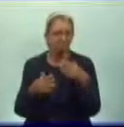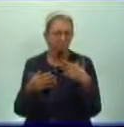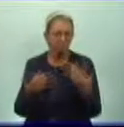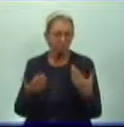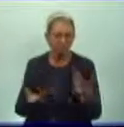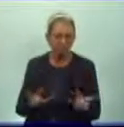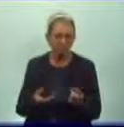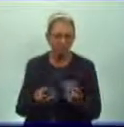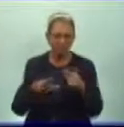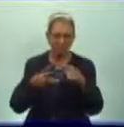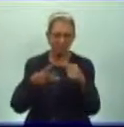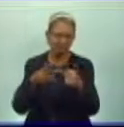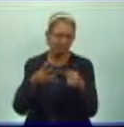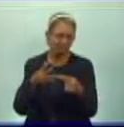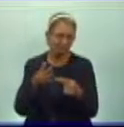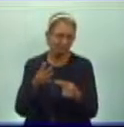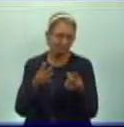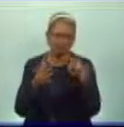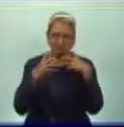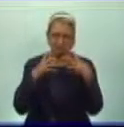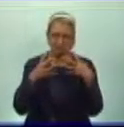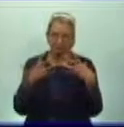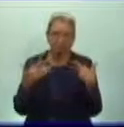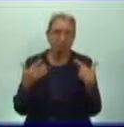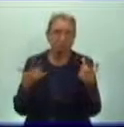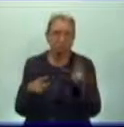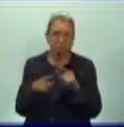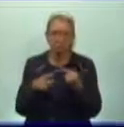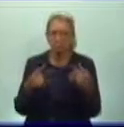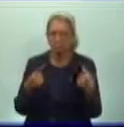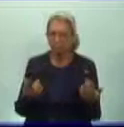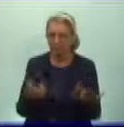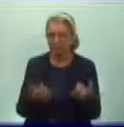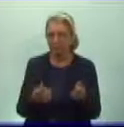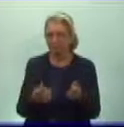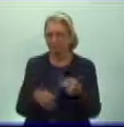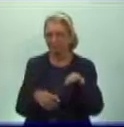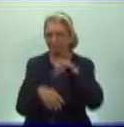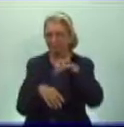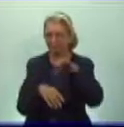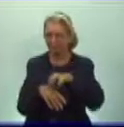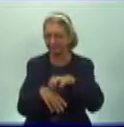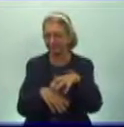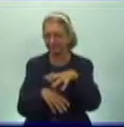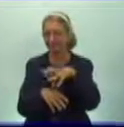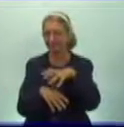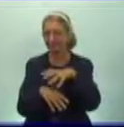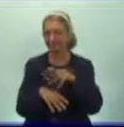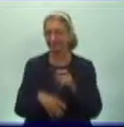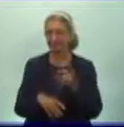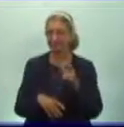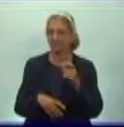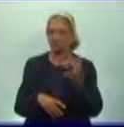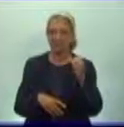alimentan y qué importancia tienen? Ustedes saben que la abeja produce la miel, que es tan